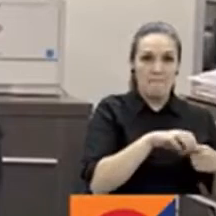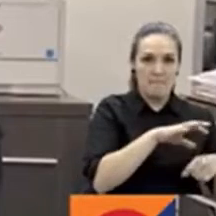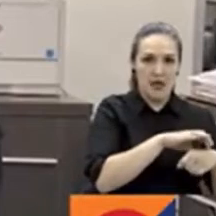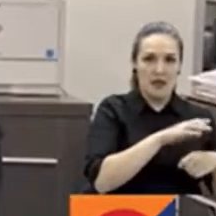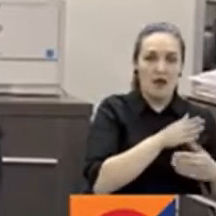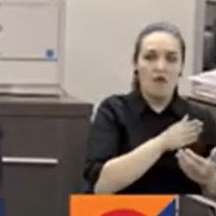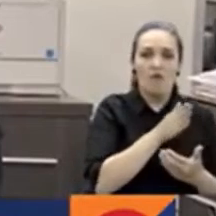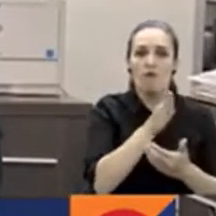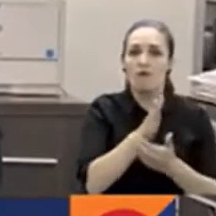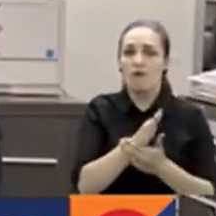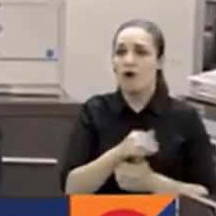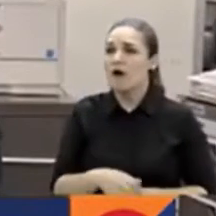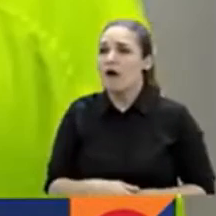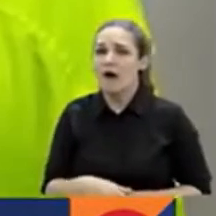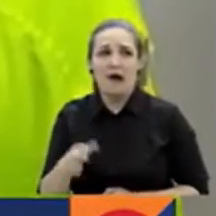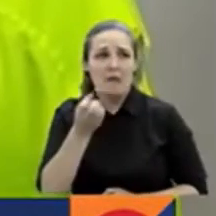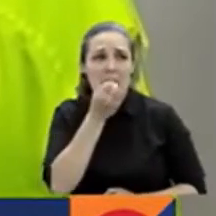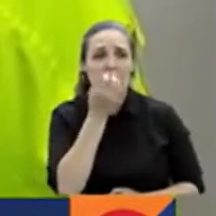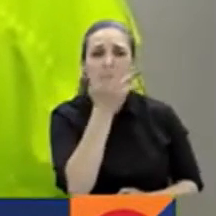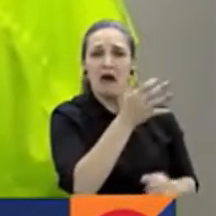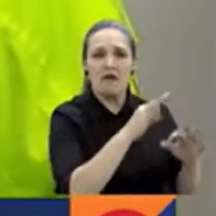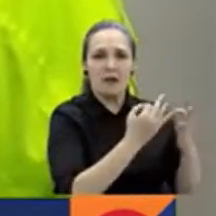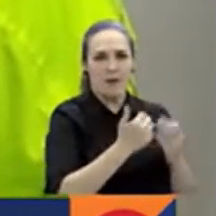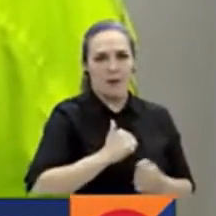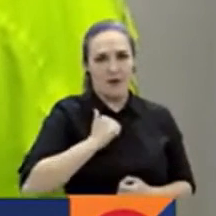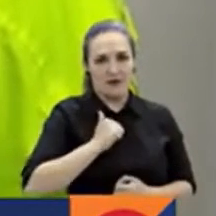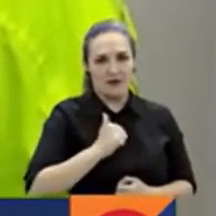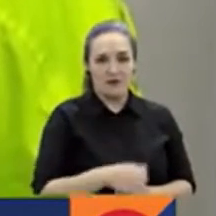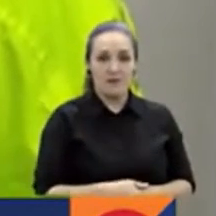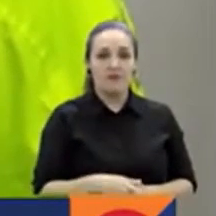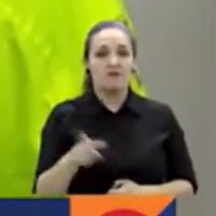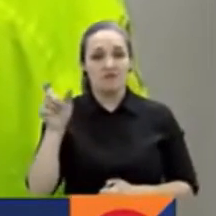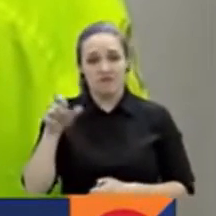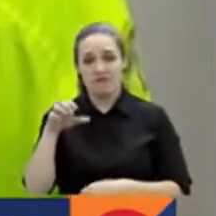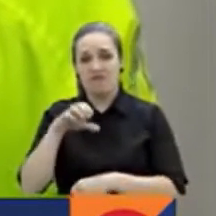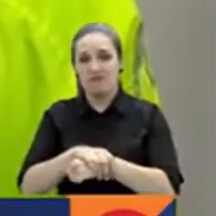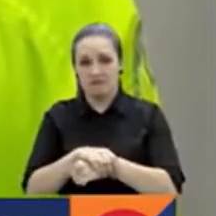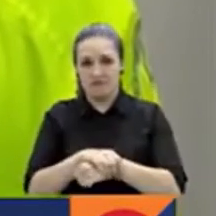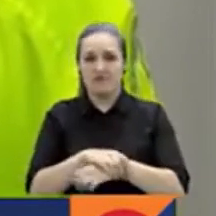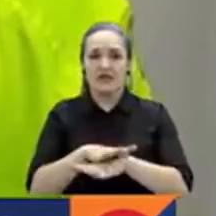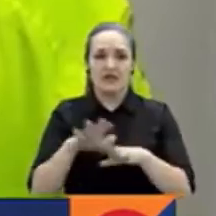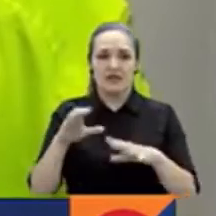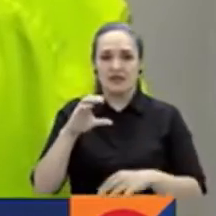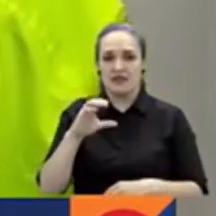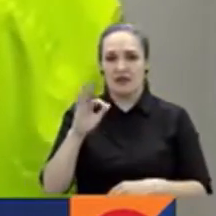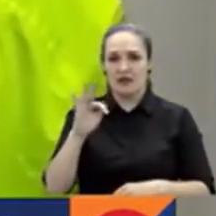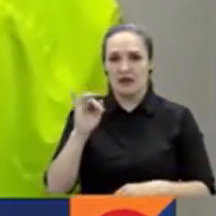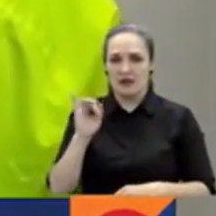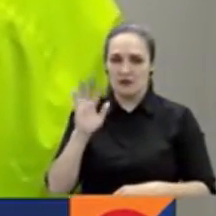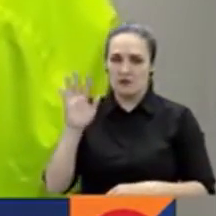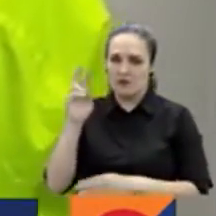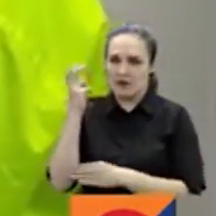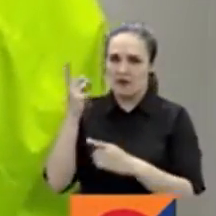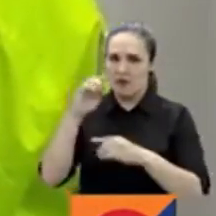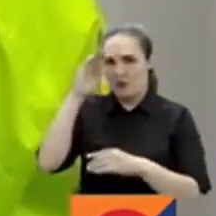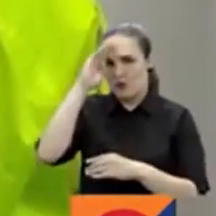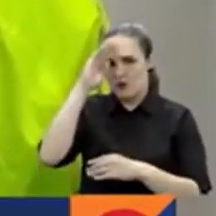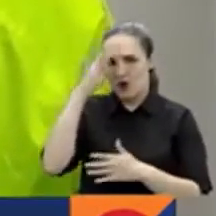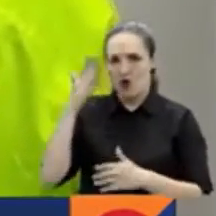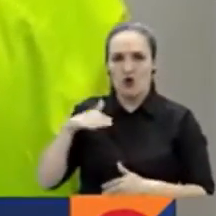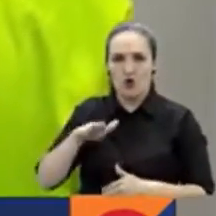y avisarle a sus familiares lo que sucedía. El supuesto agresor fue capturado por servidores del CTI de la Fiscalía y la Policía Nacional en